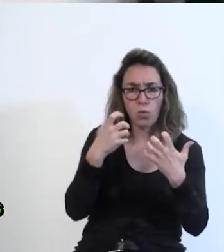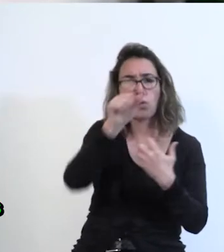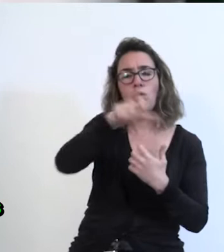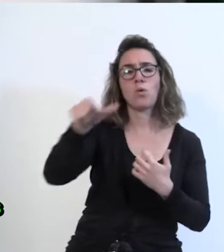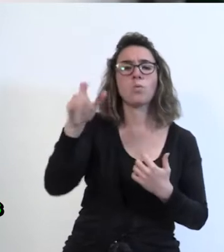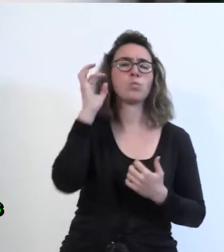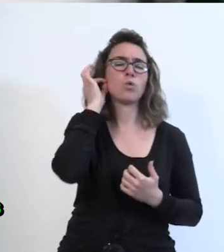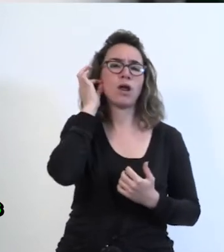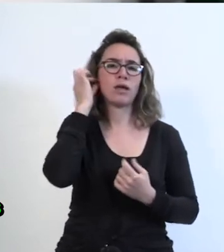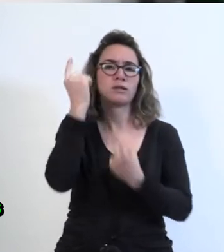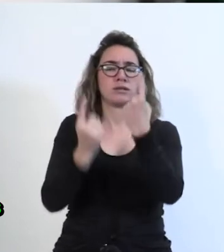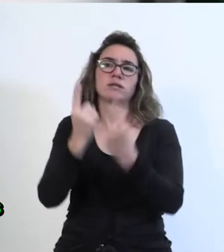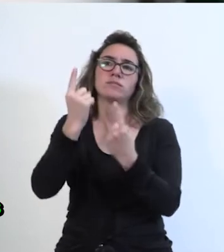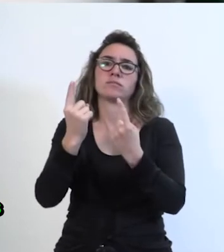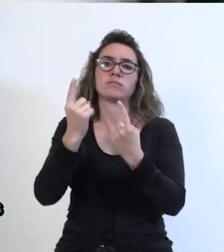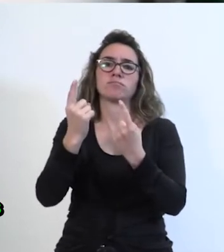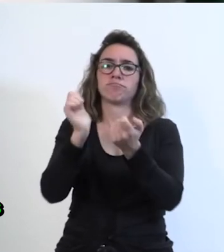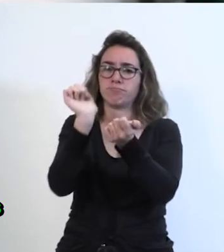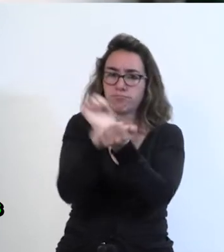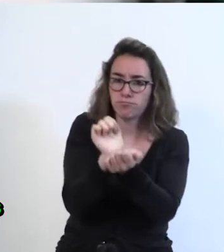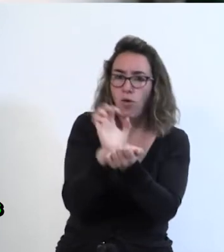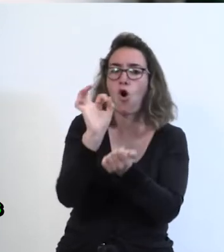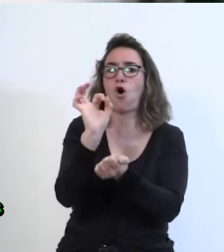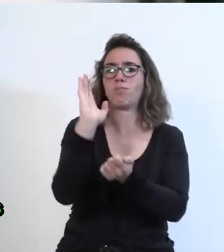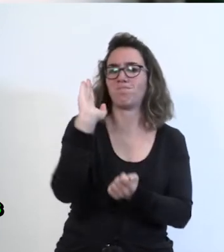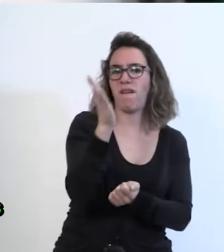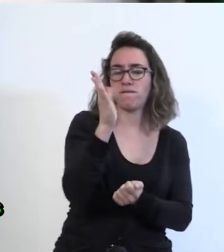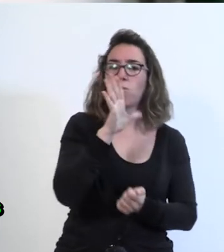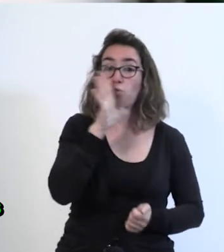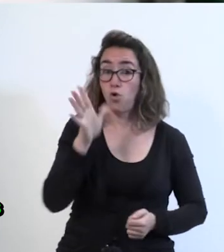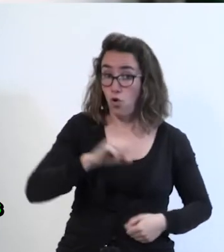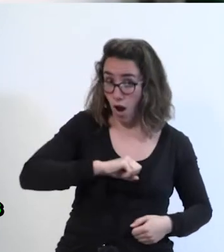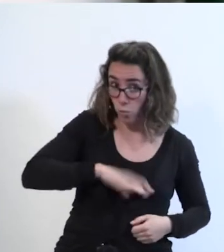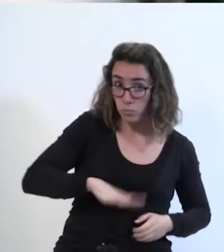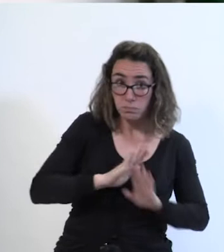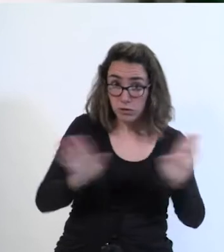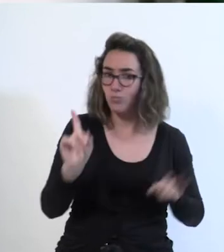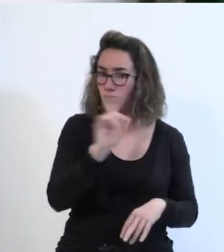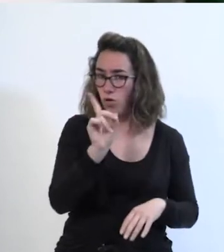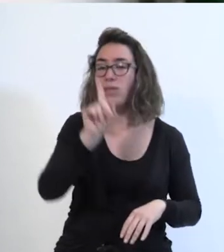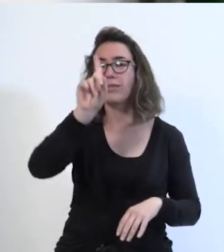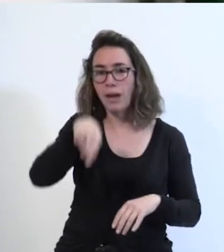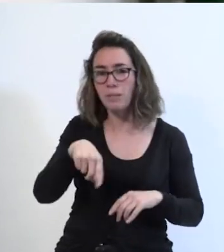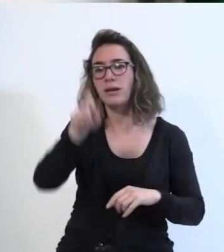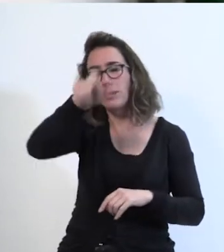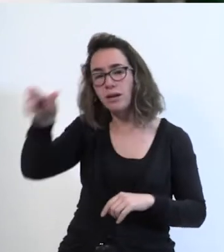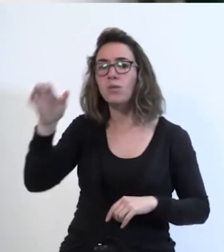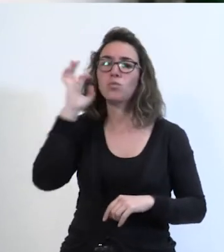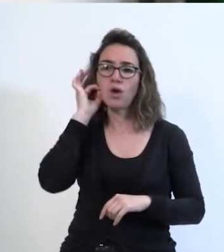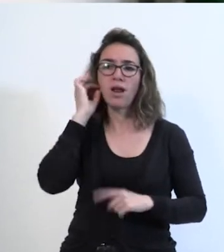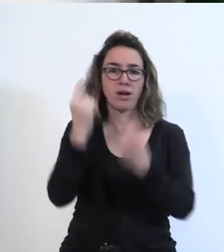que no solo estaban procesadas y condenadas por aborto, sino que habían